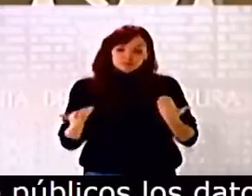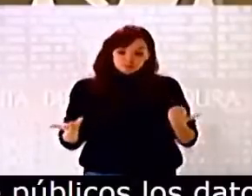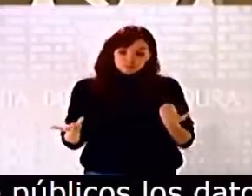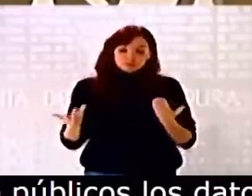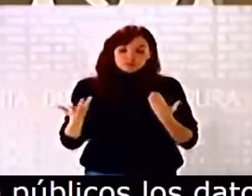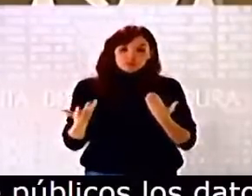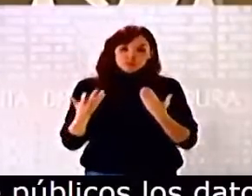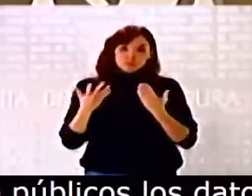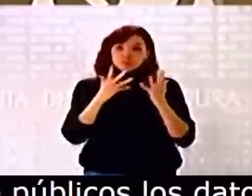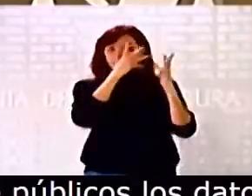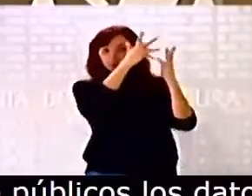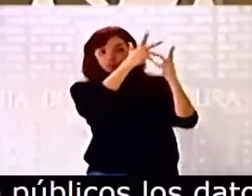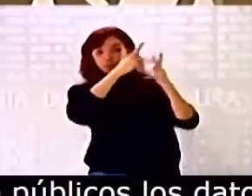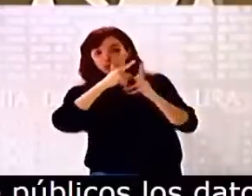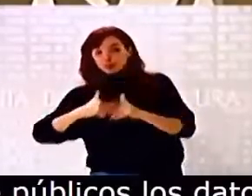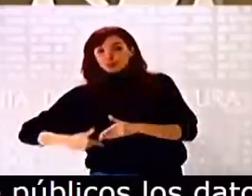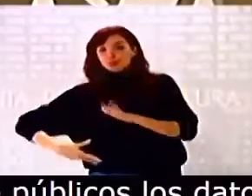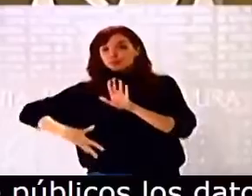incluirán todos los datos